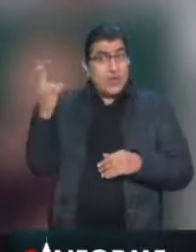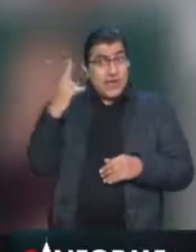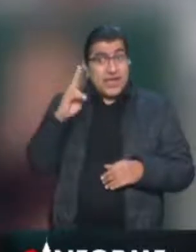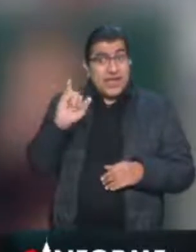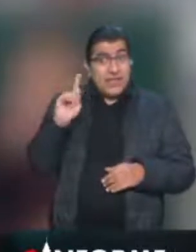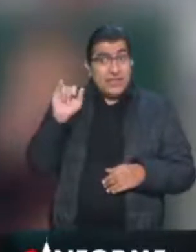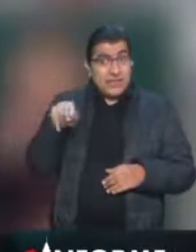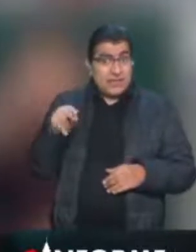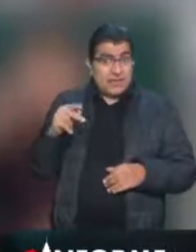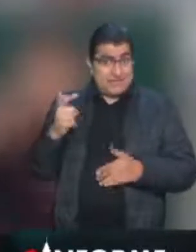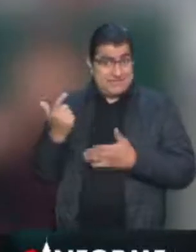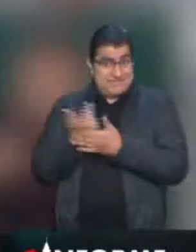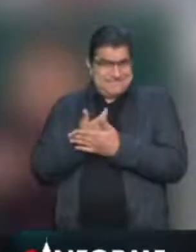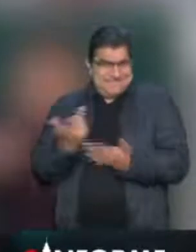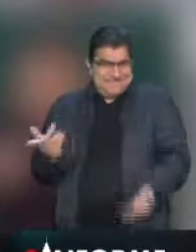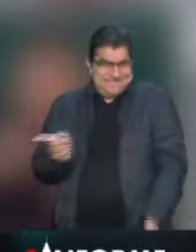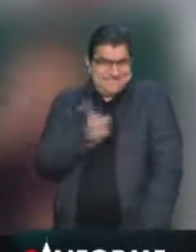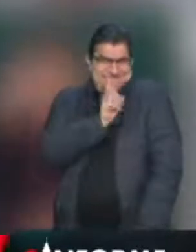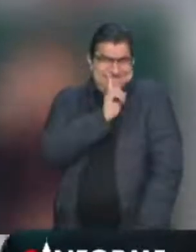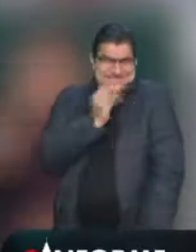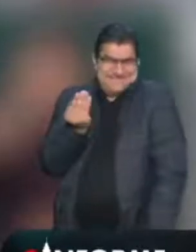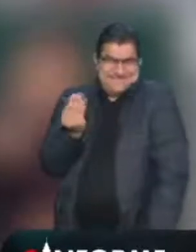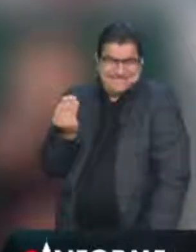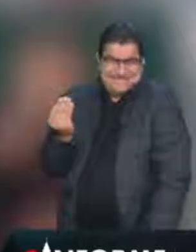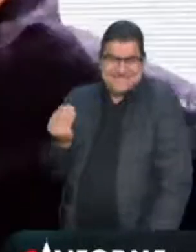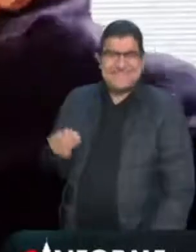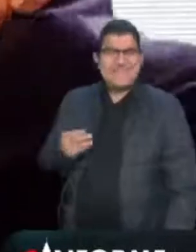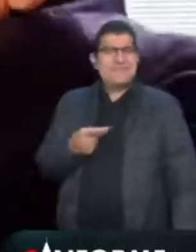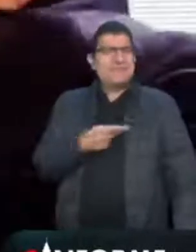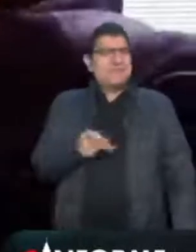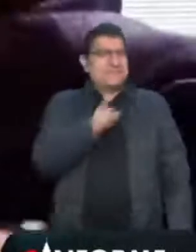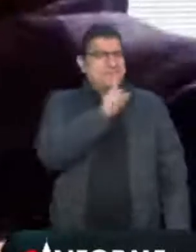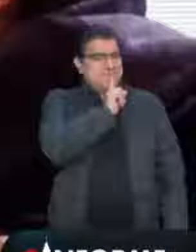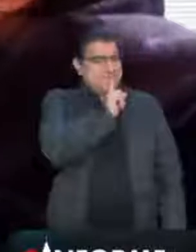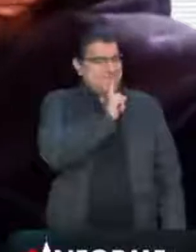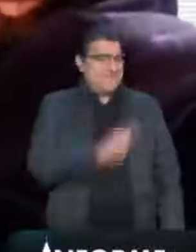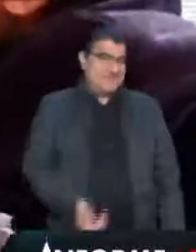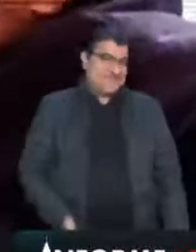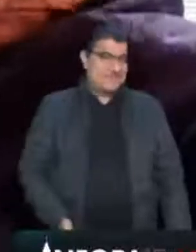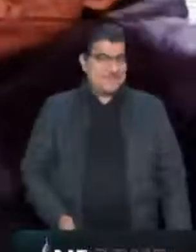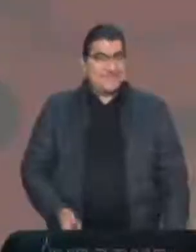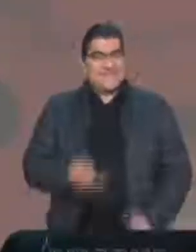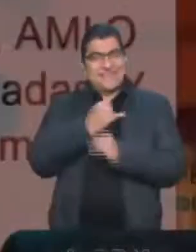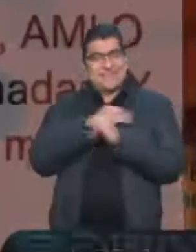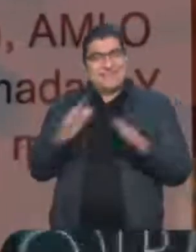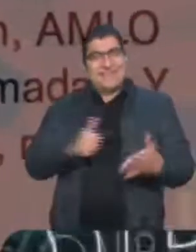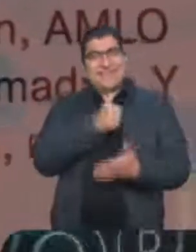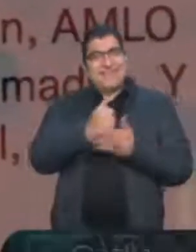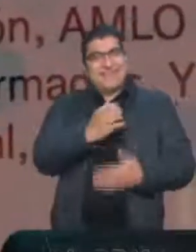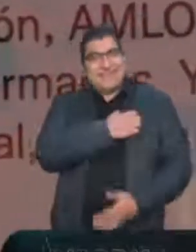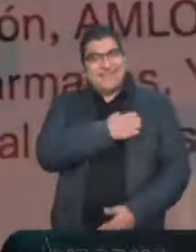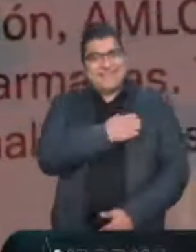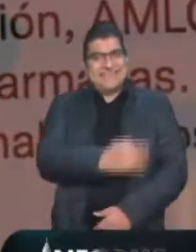debe cobrar un dineral, pobre muchachos. Informe Capital.